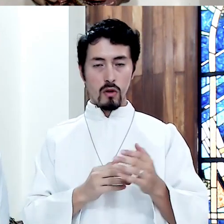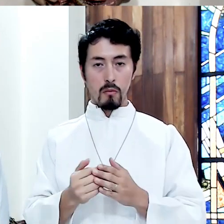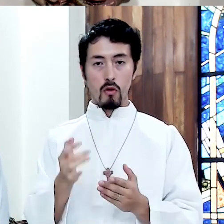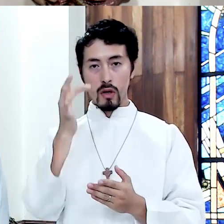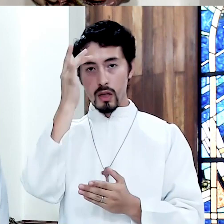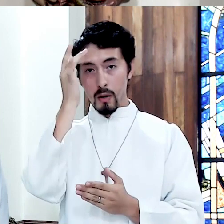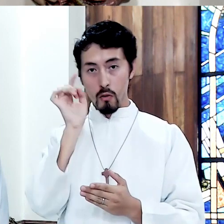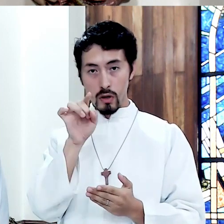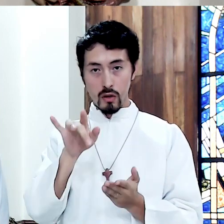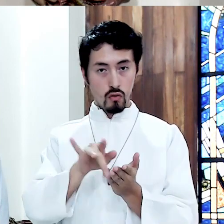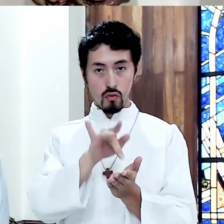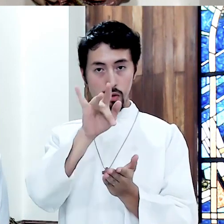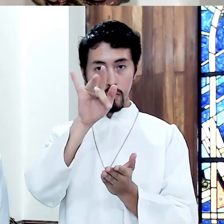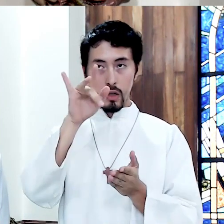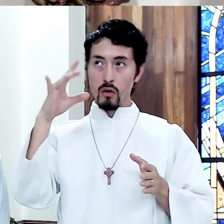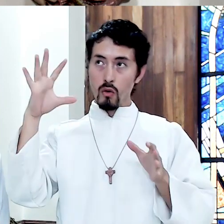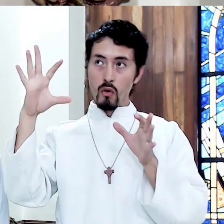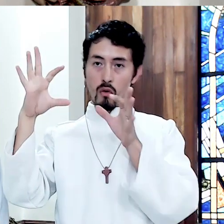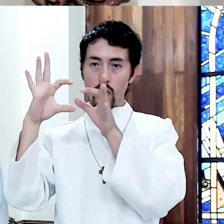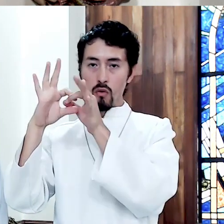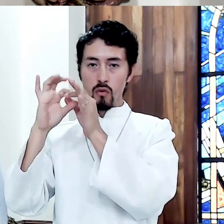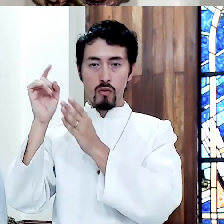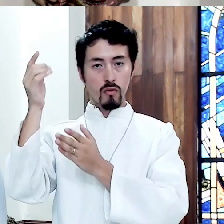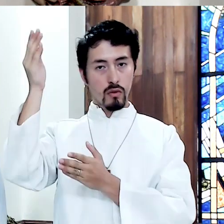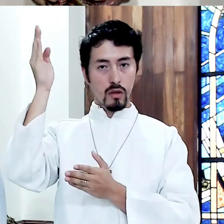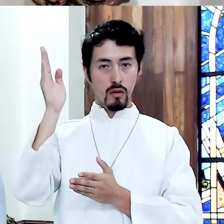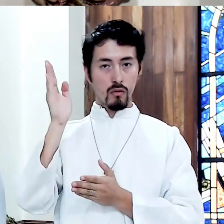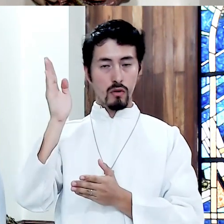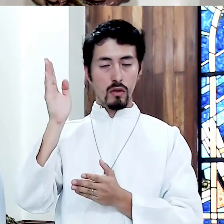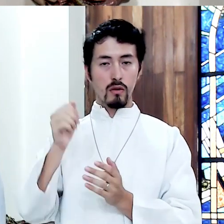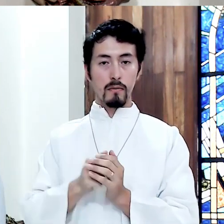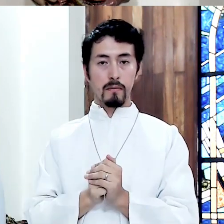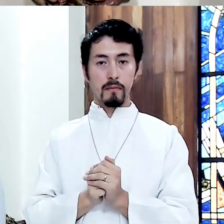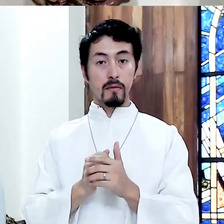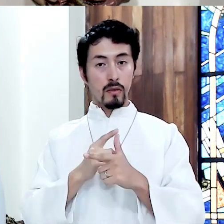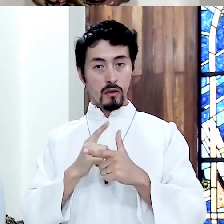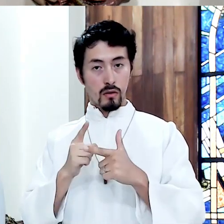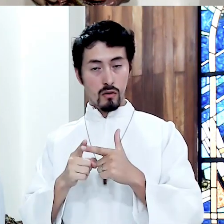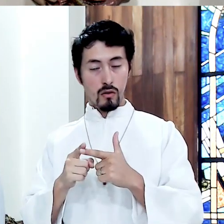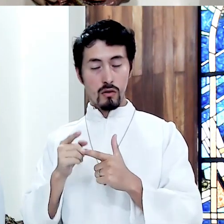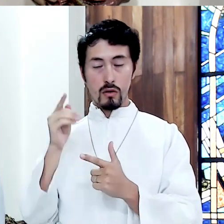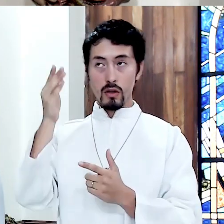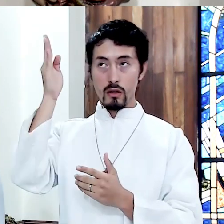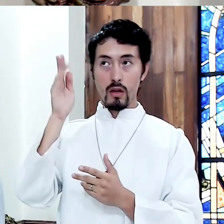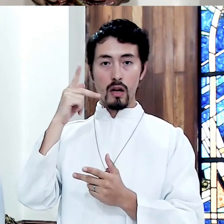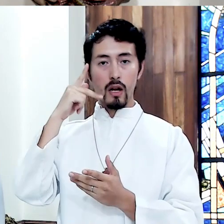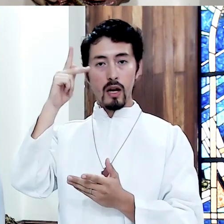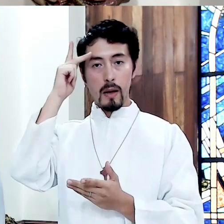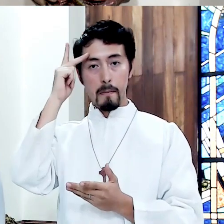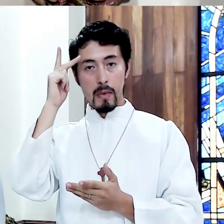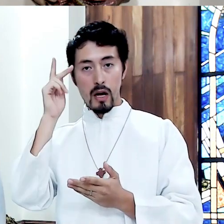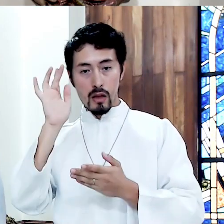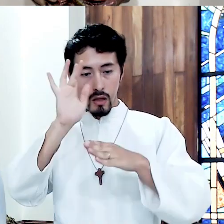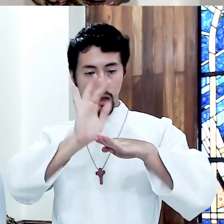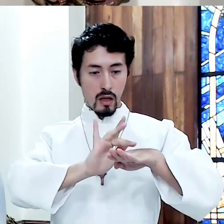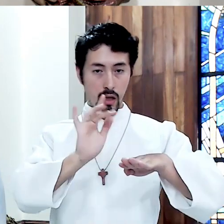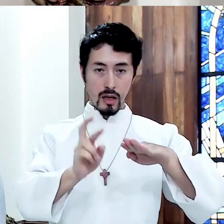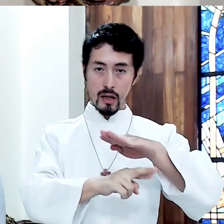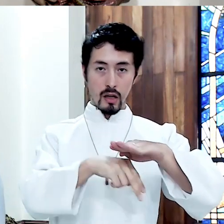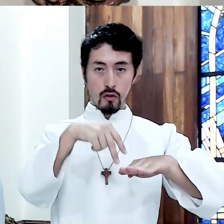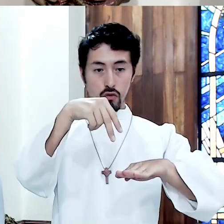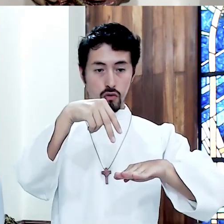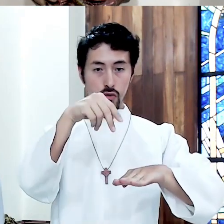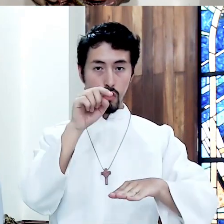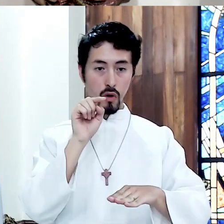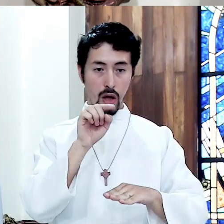Dios. Si el Espíritu del Padre, que resucitó a Jesús de entre los muertos,